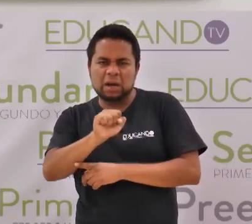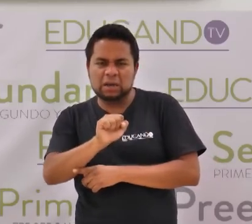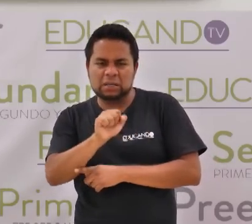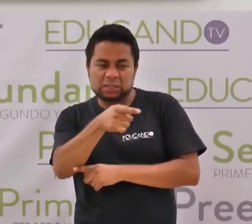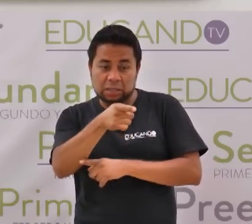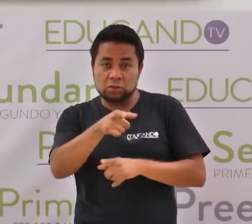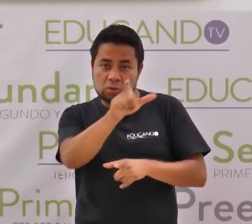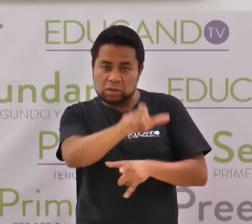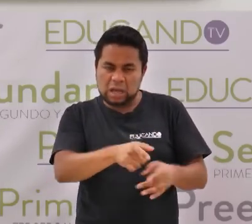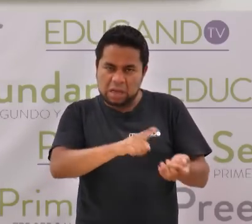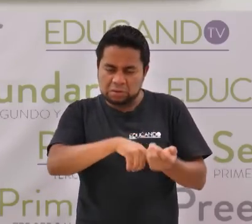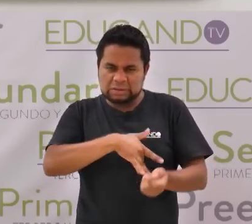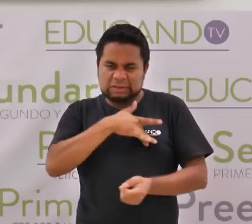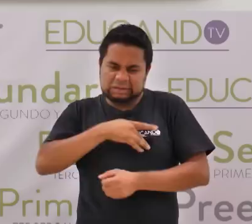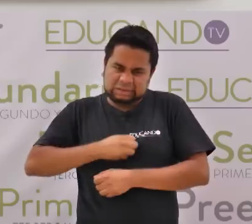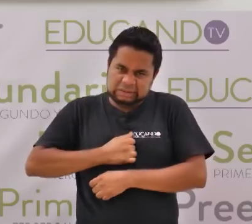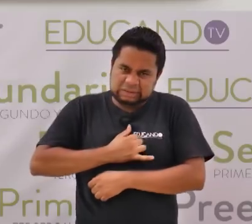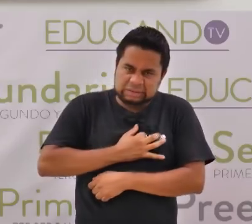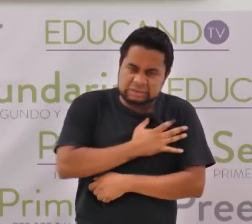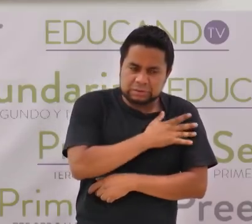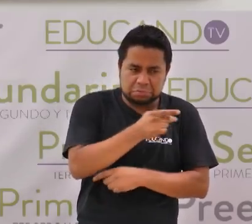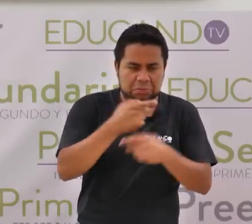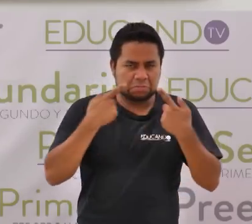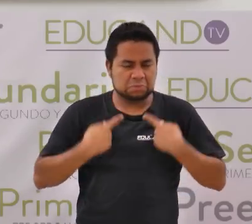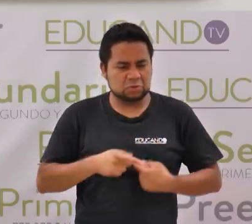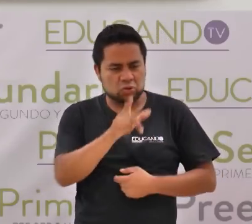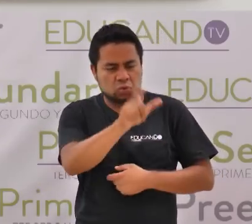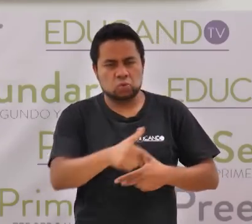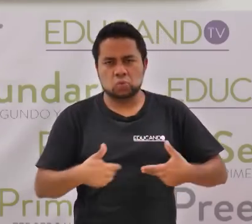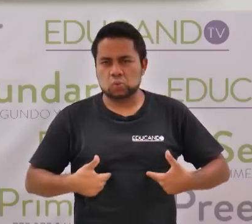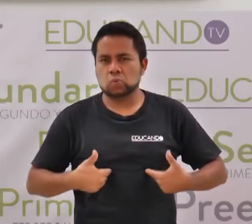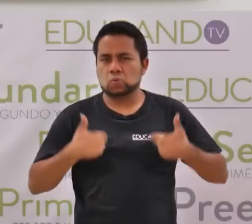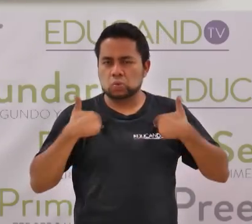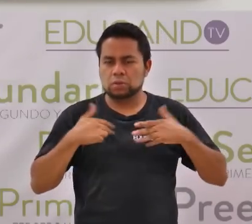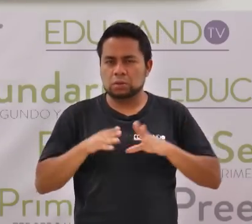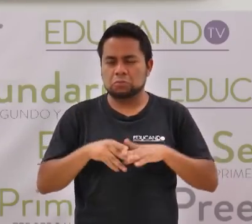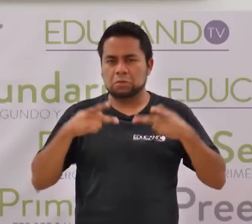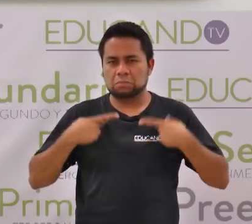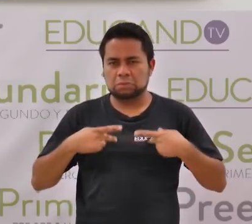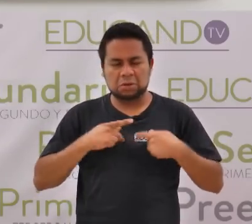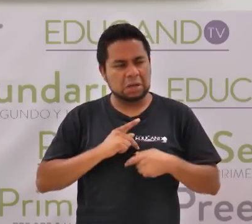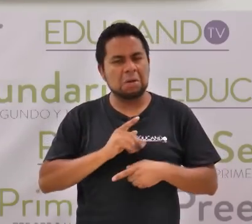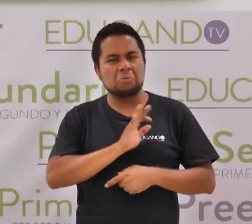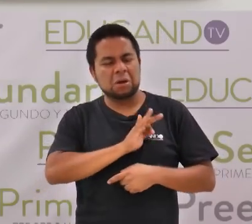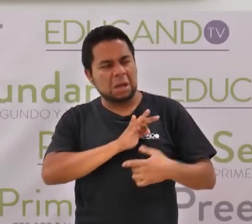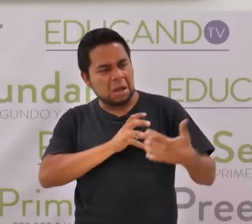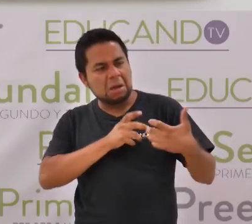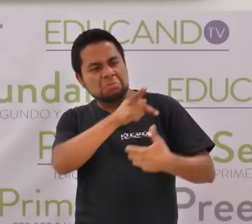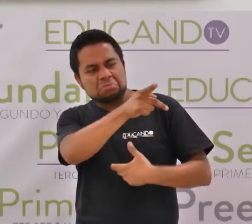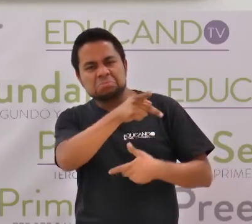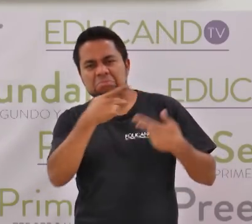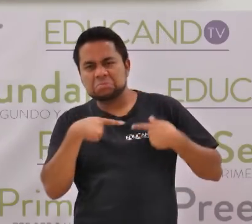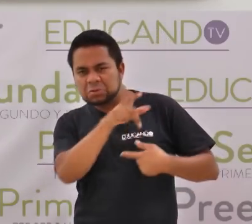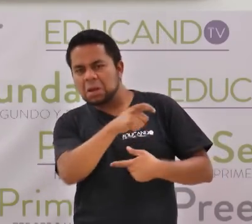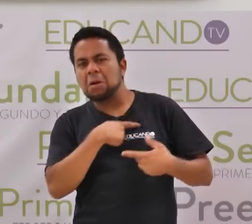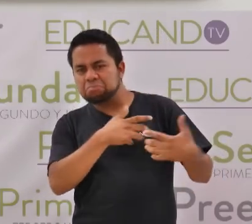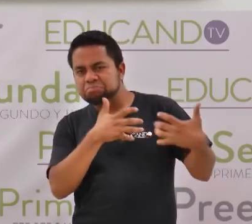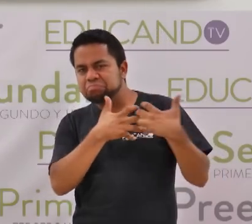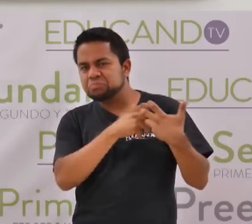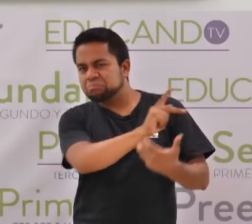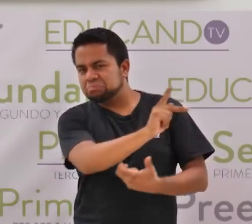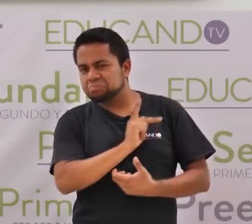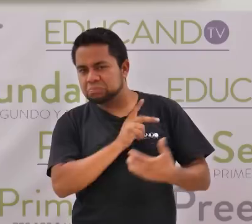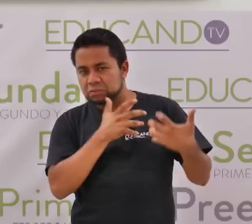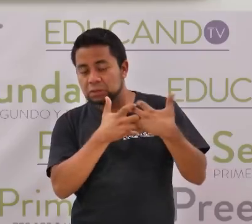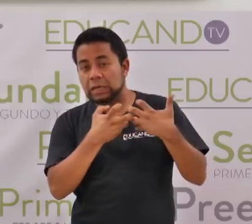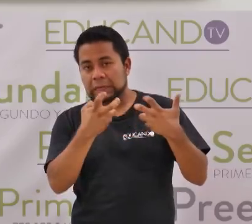tengan emociones, que sean humanos y que el lector se pueda identificar con estos personajes.